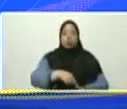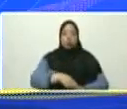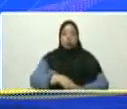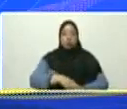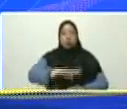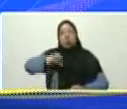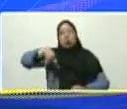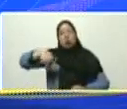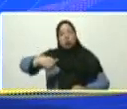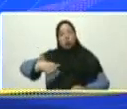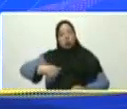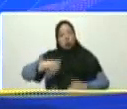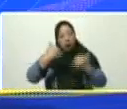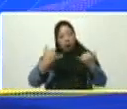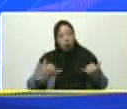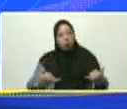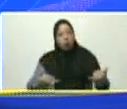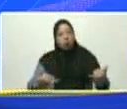para nuestro presente,